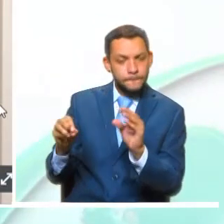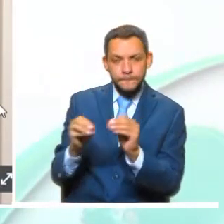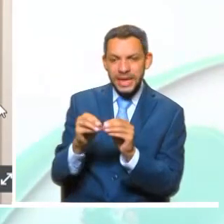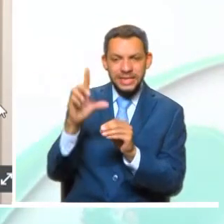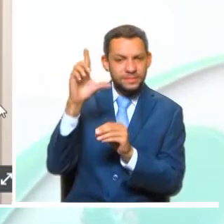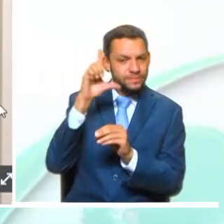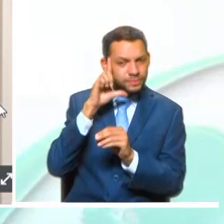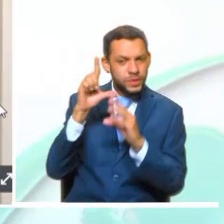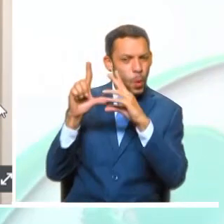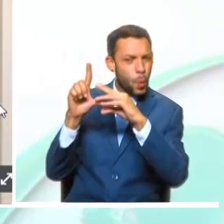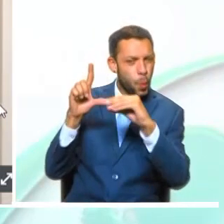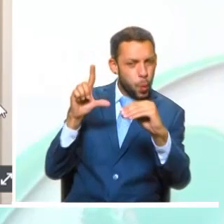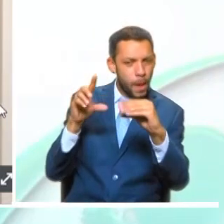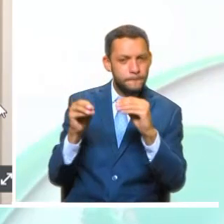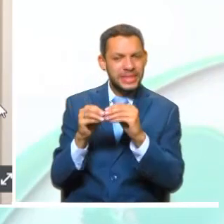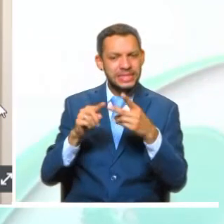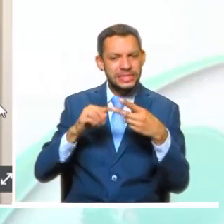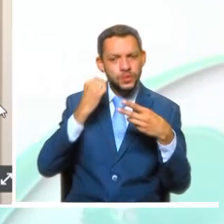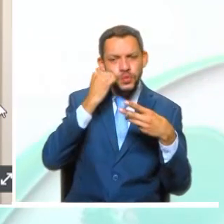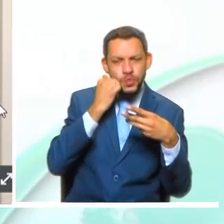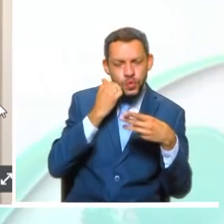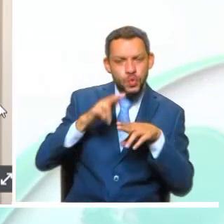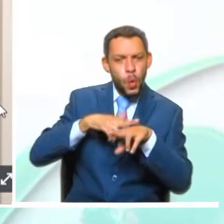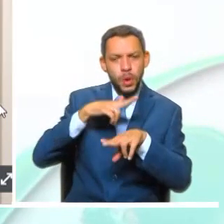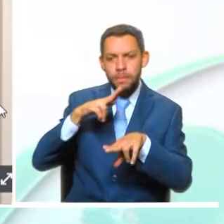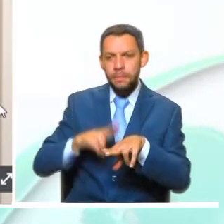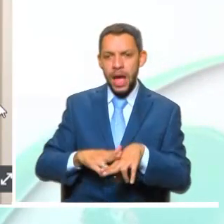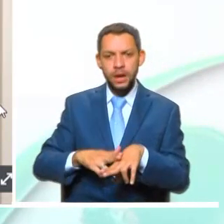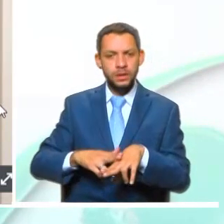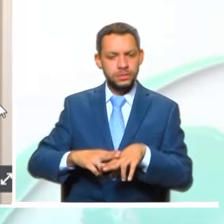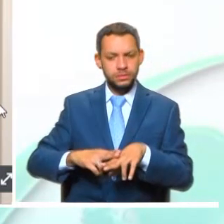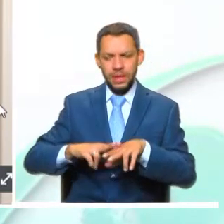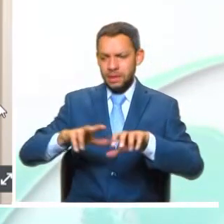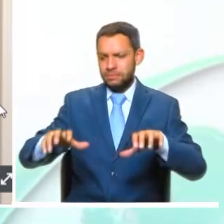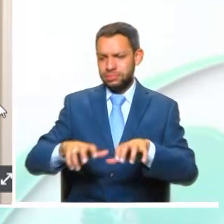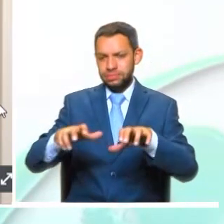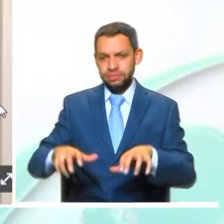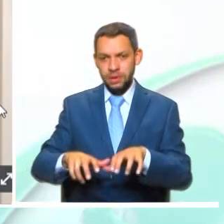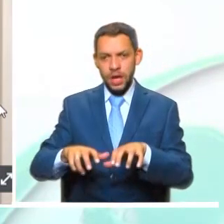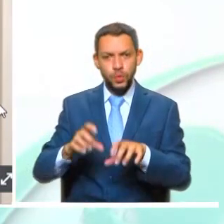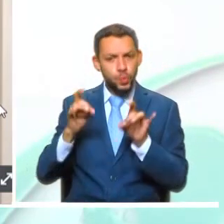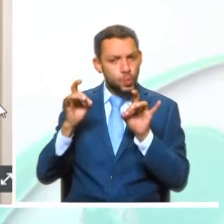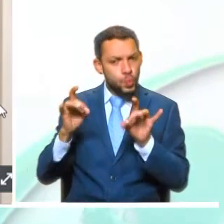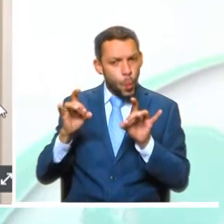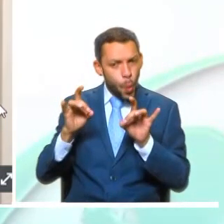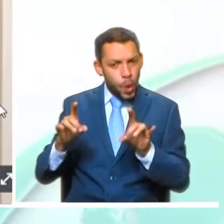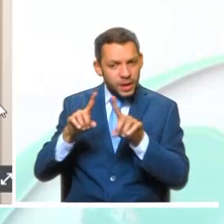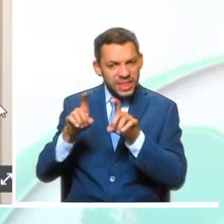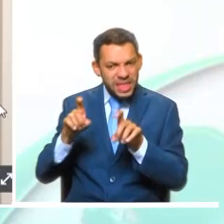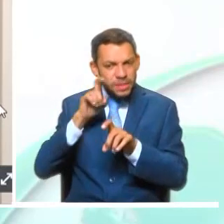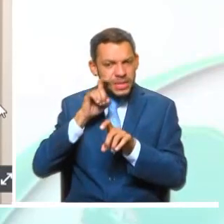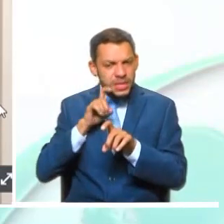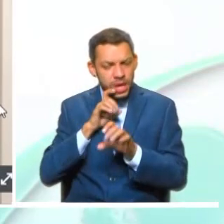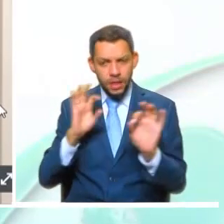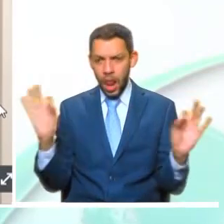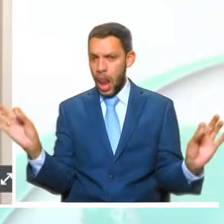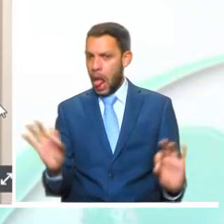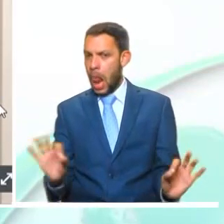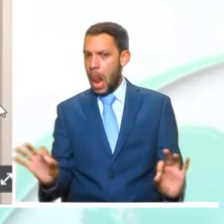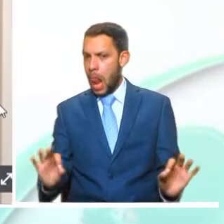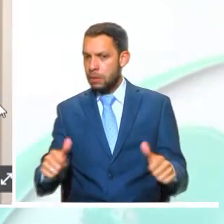período menstrual bien no le duele no le dolían las relaciones sexuales no tenía ningún síntoma